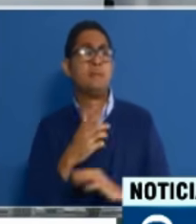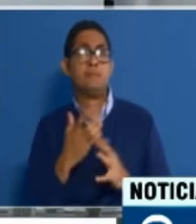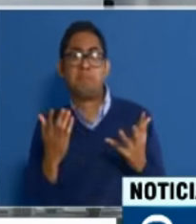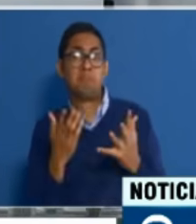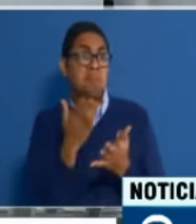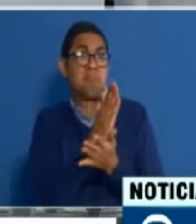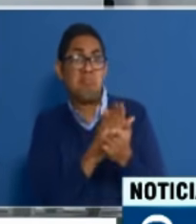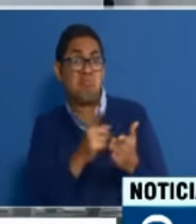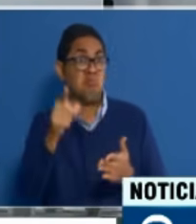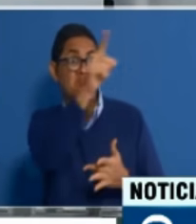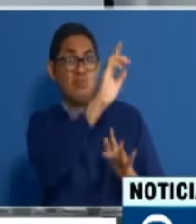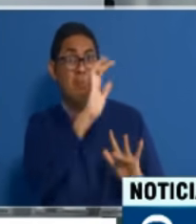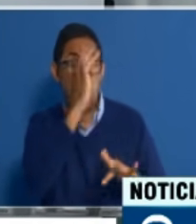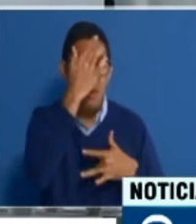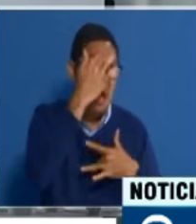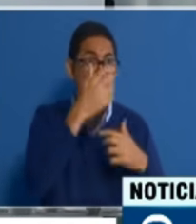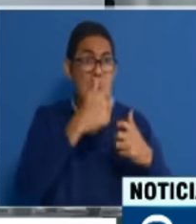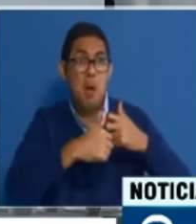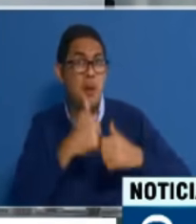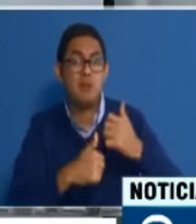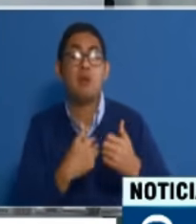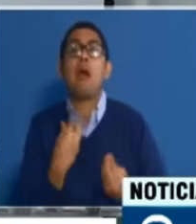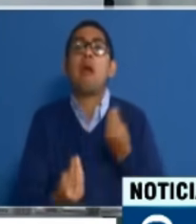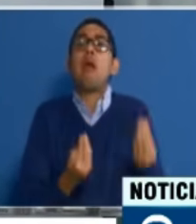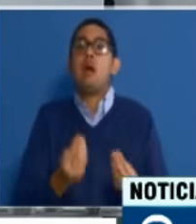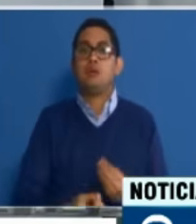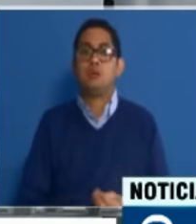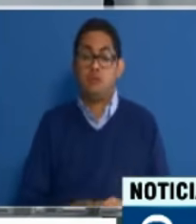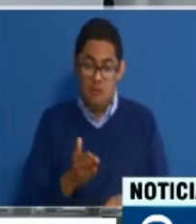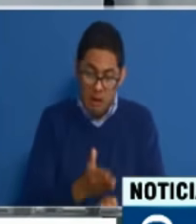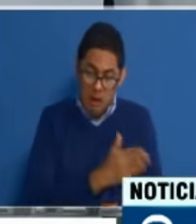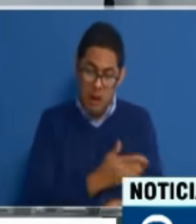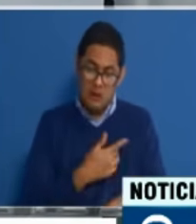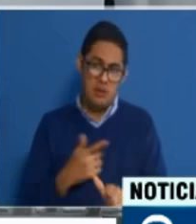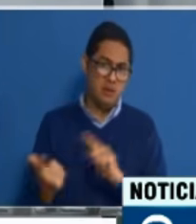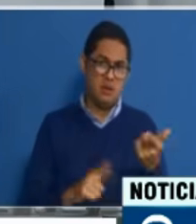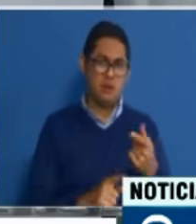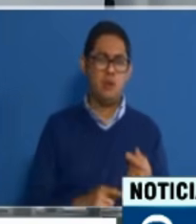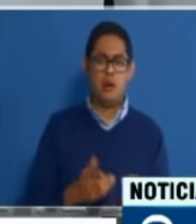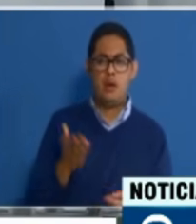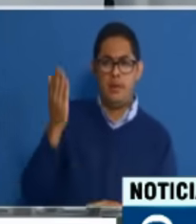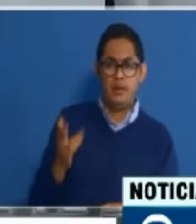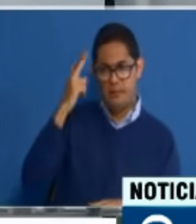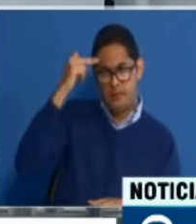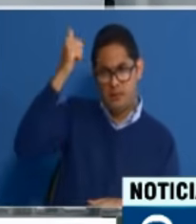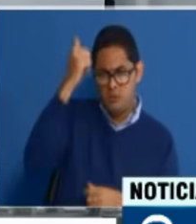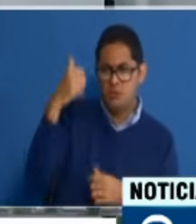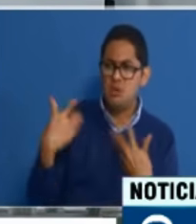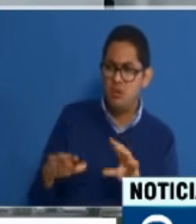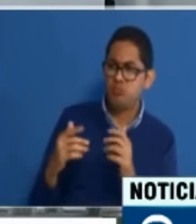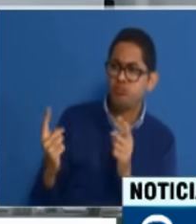para cualquier circunstancia. Y ese es un tema que he hablado con la ministra.